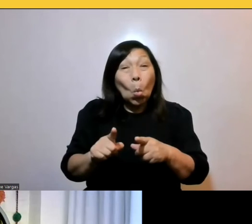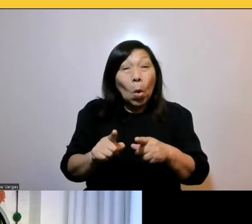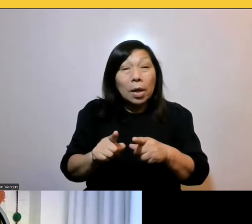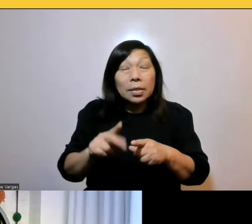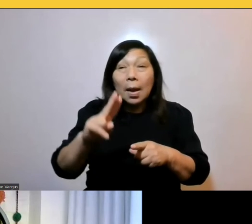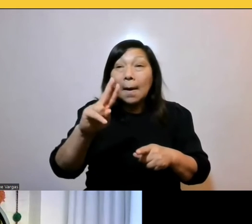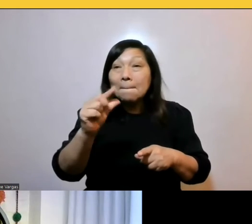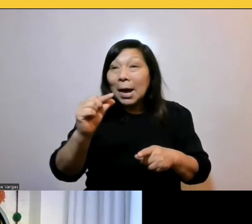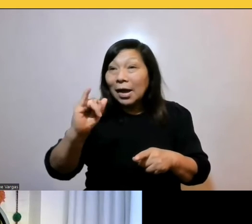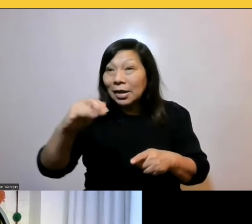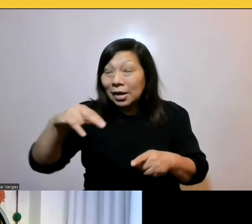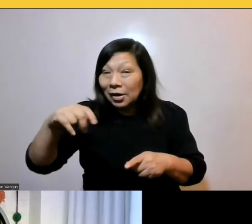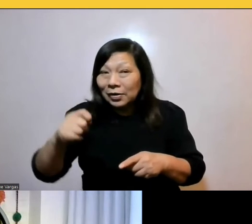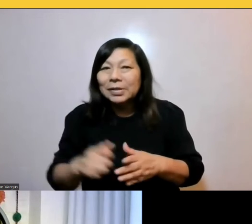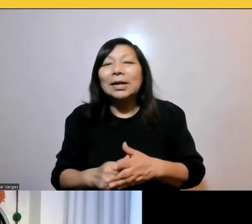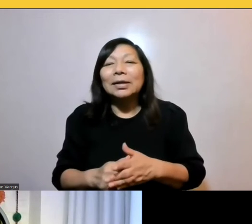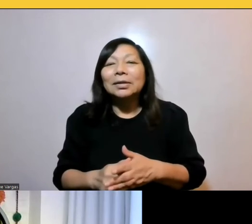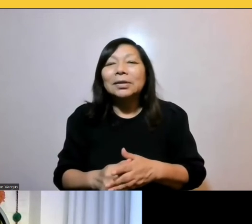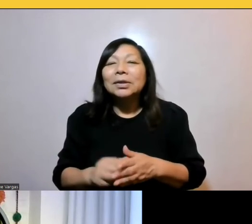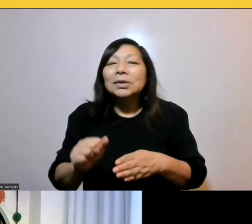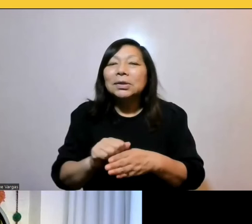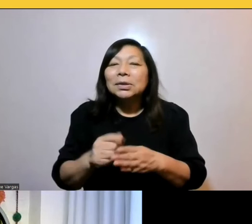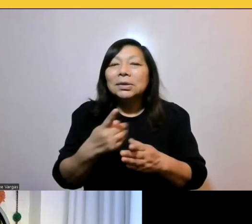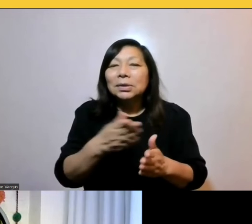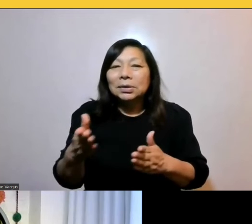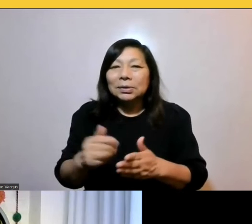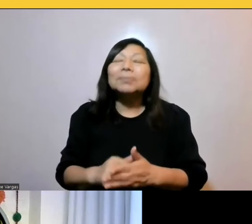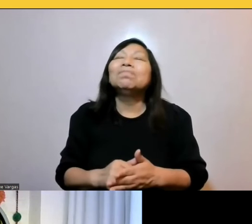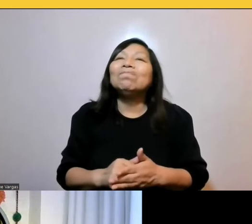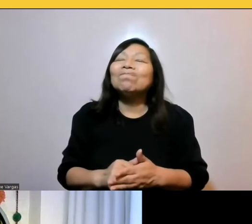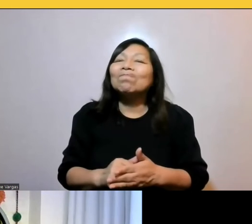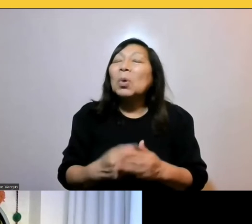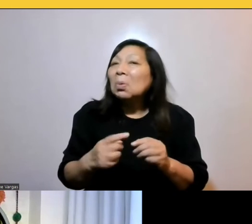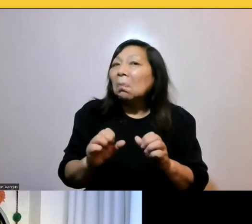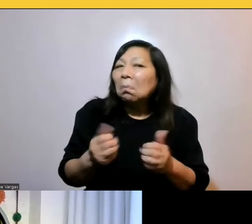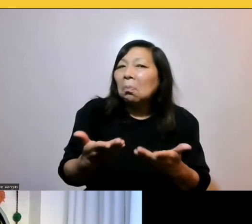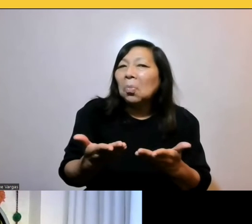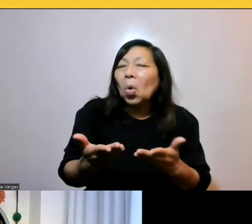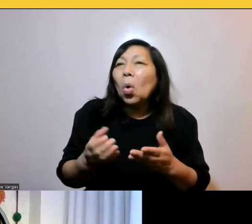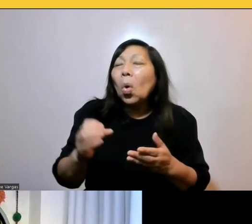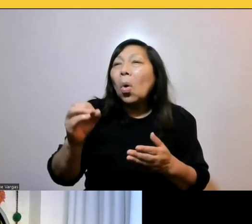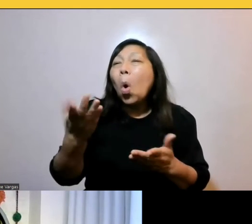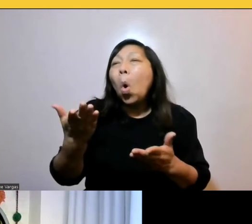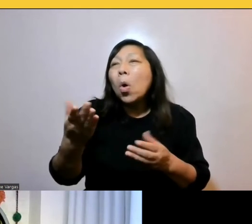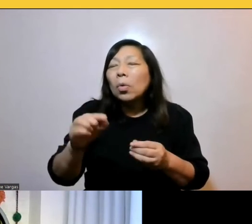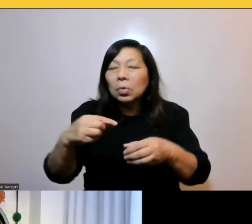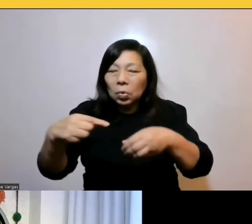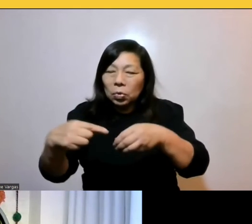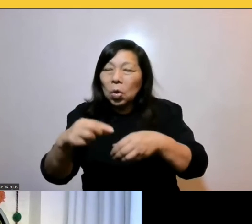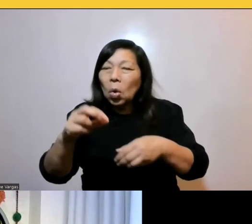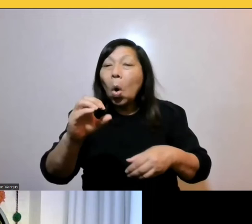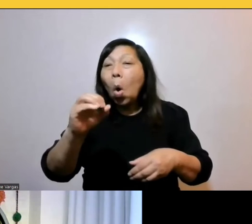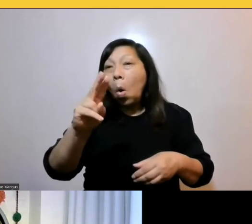vaginosis bacteriana, el tratamiento suele ser con antibióticos, que pueden ser en óvulos o vía oral.